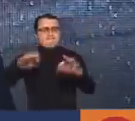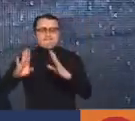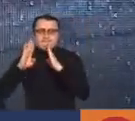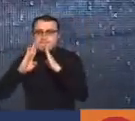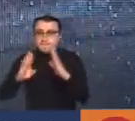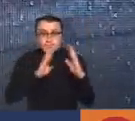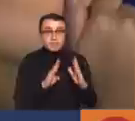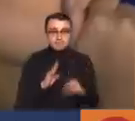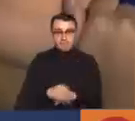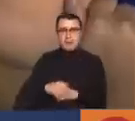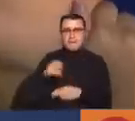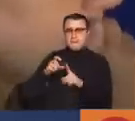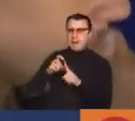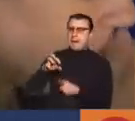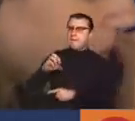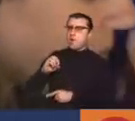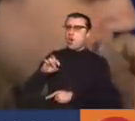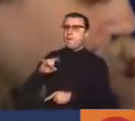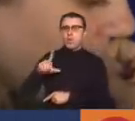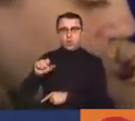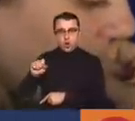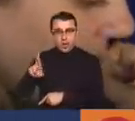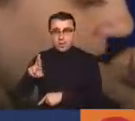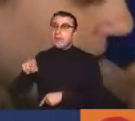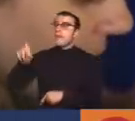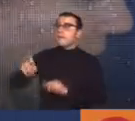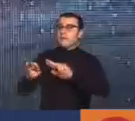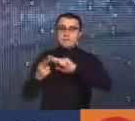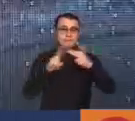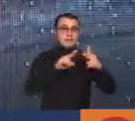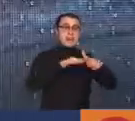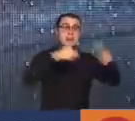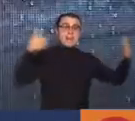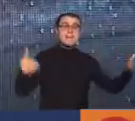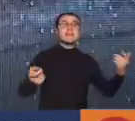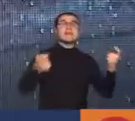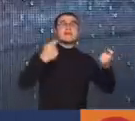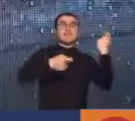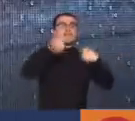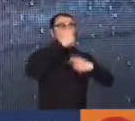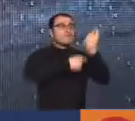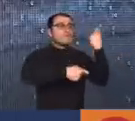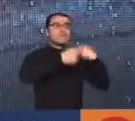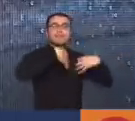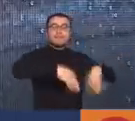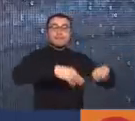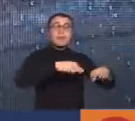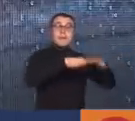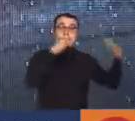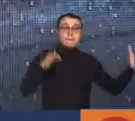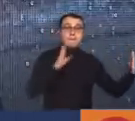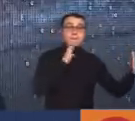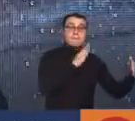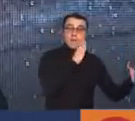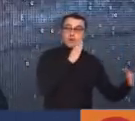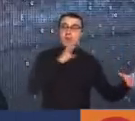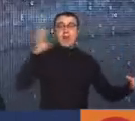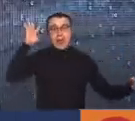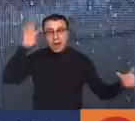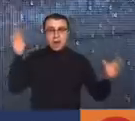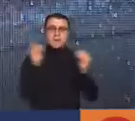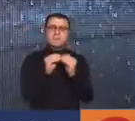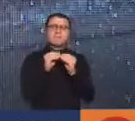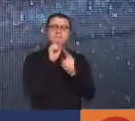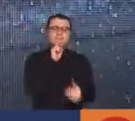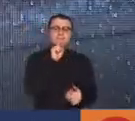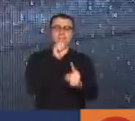debe relacionarse con la mesa de la economía popular de Bosa para establecer, eso es lo que llaman